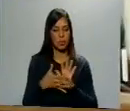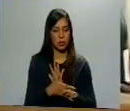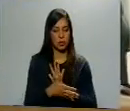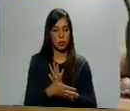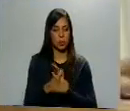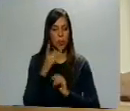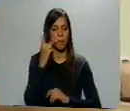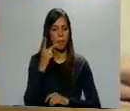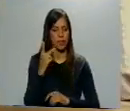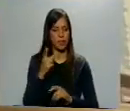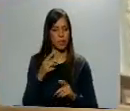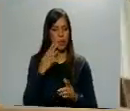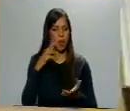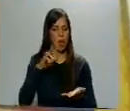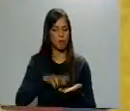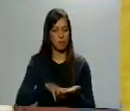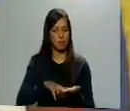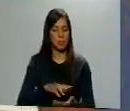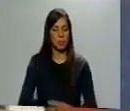partido. Es todo.